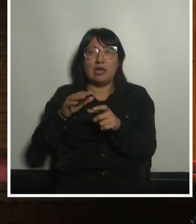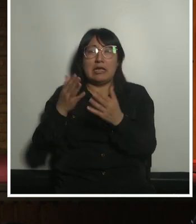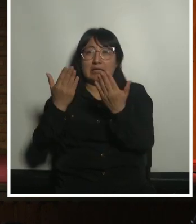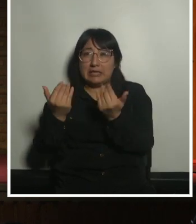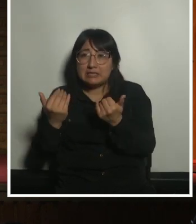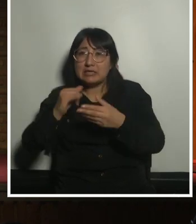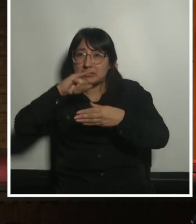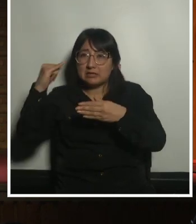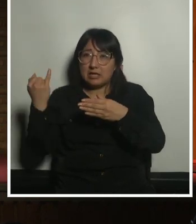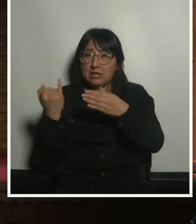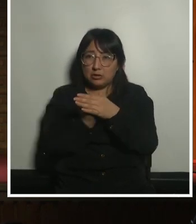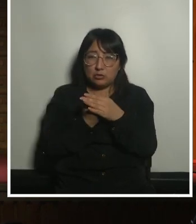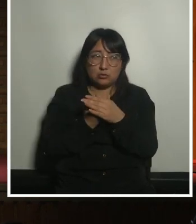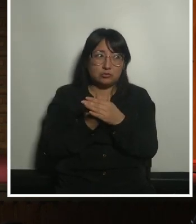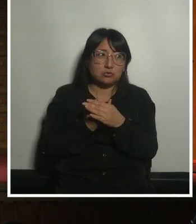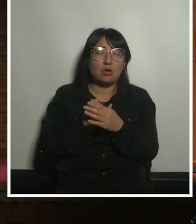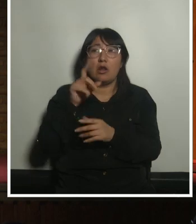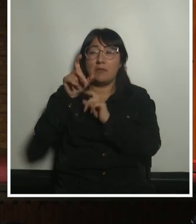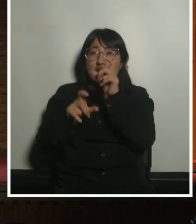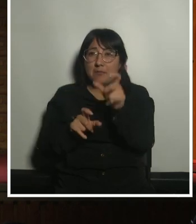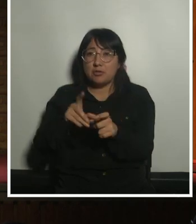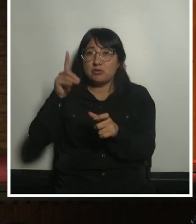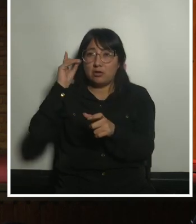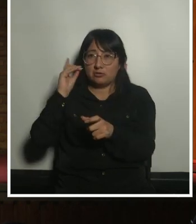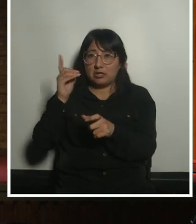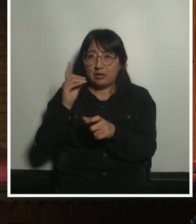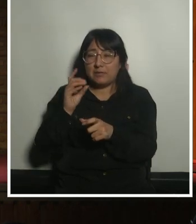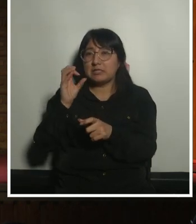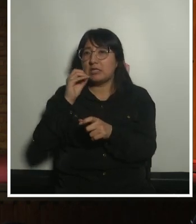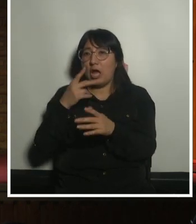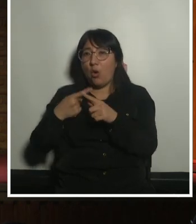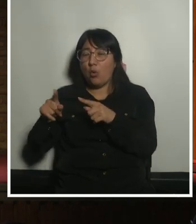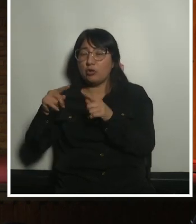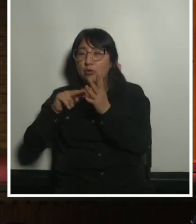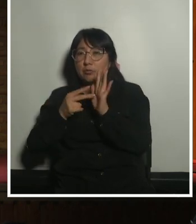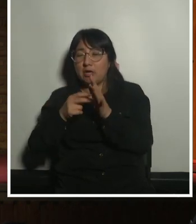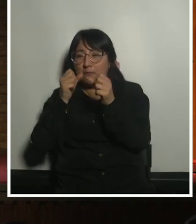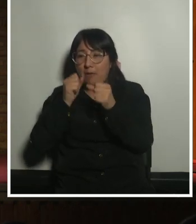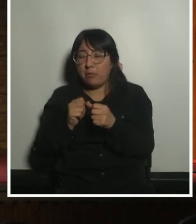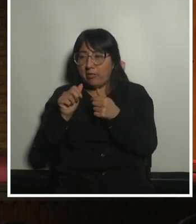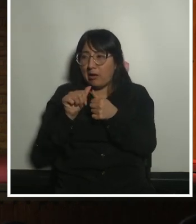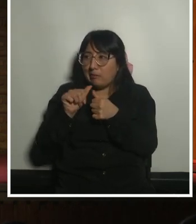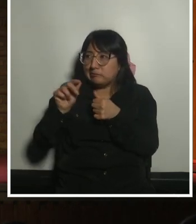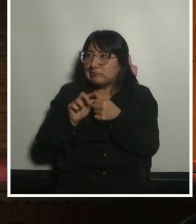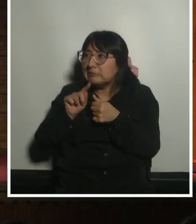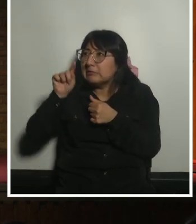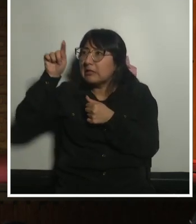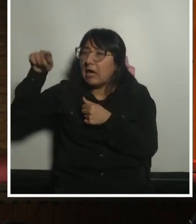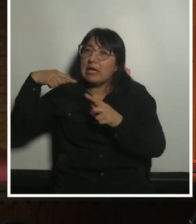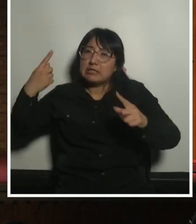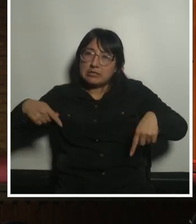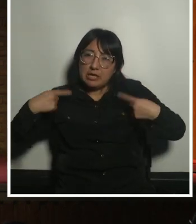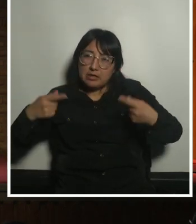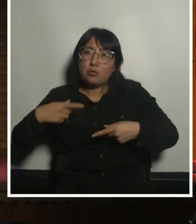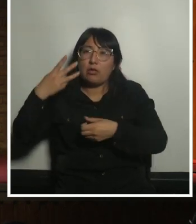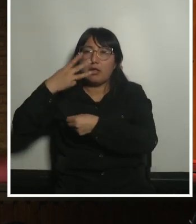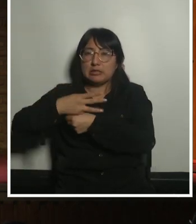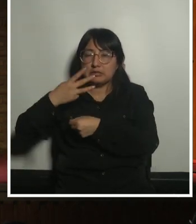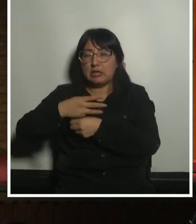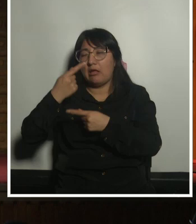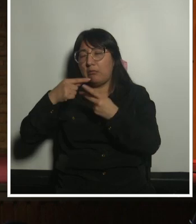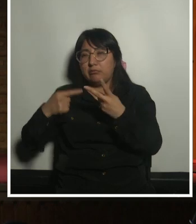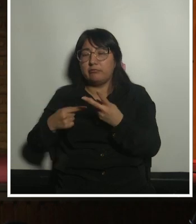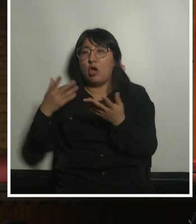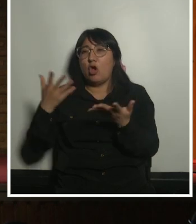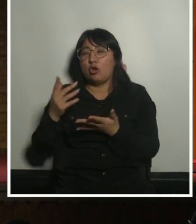estamos hablando aquí ¿cierto?, también de inclusión, puedan llegar personas de tercera edad, sillas de ruedas, etc. Cómo una